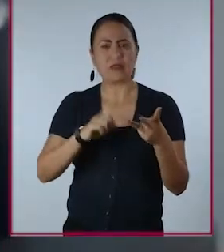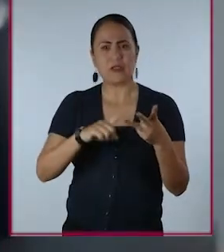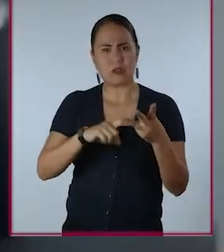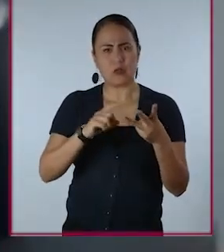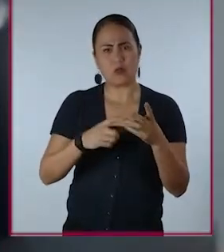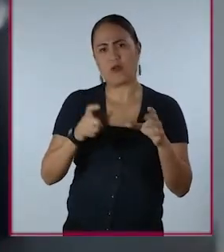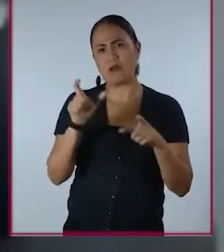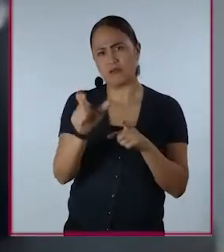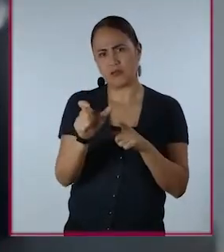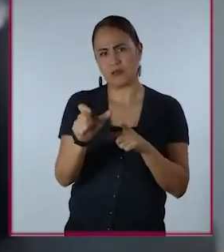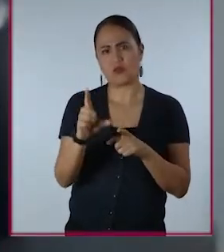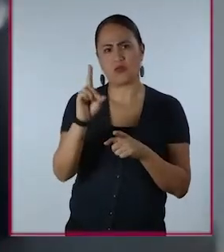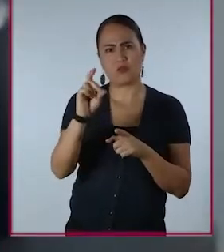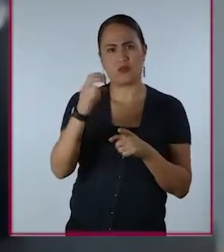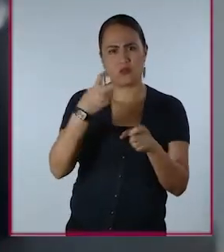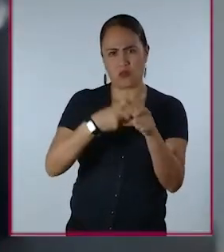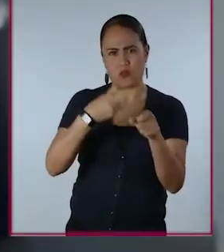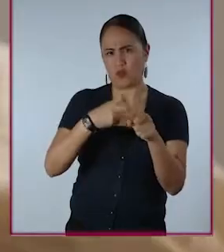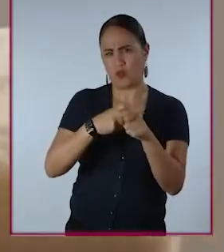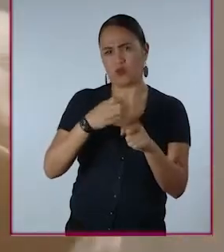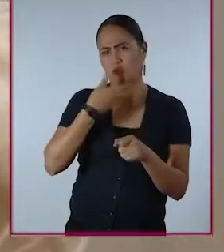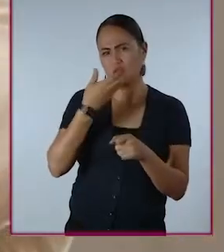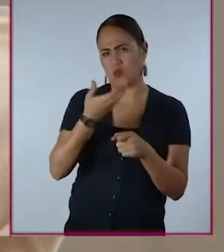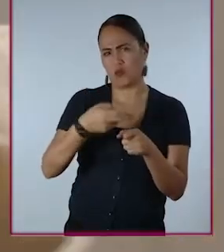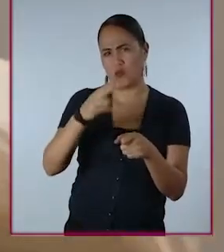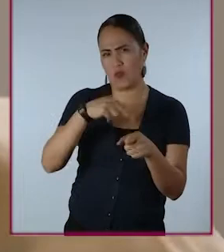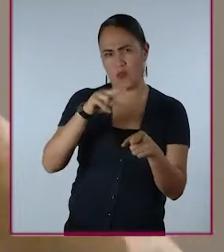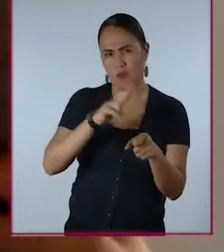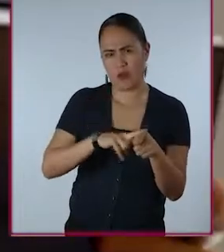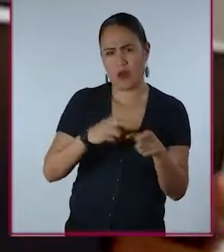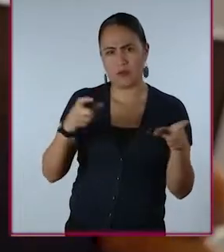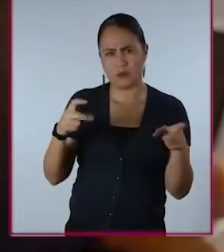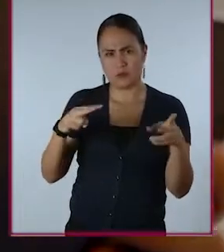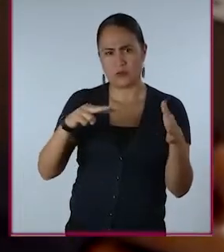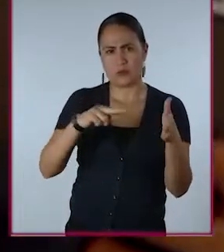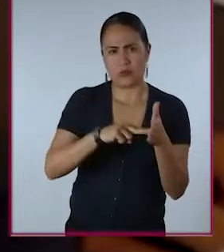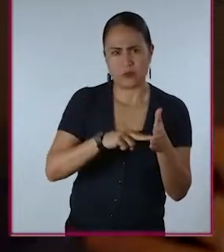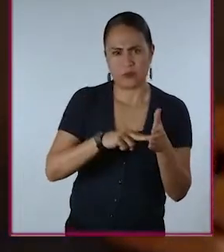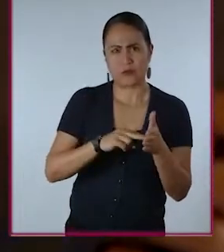los discos duros tradicionales. Las cintas magnéticas